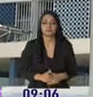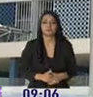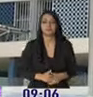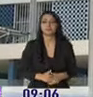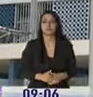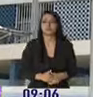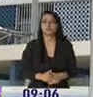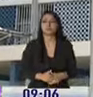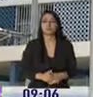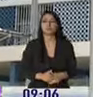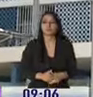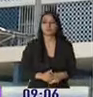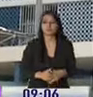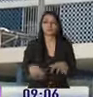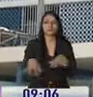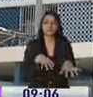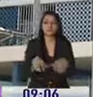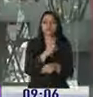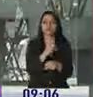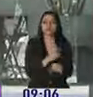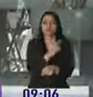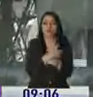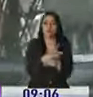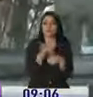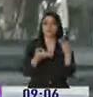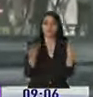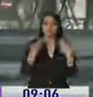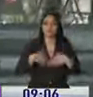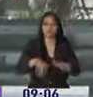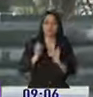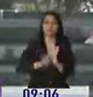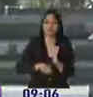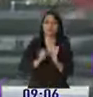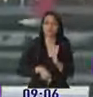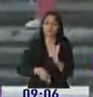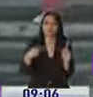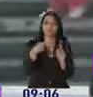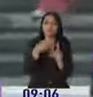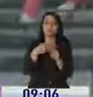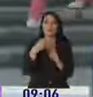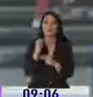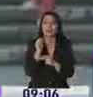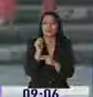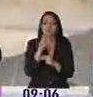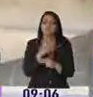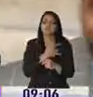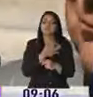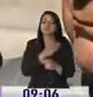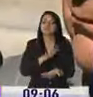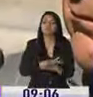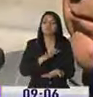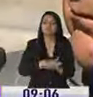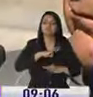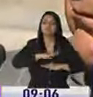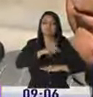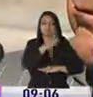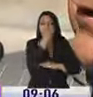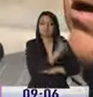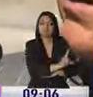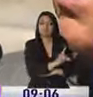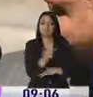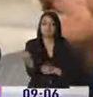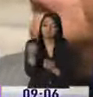La diligencia duró cerca de 2 horas. Al salir, el abogado defensor de Marcelo Endara afirmó sentirse satisfecho por la decisión tomada de romper